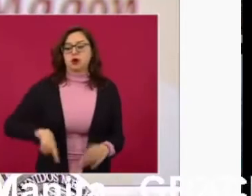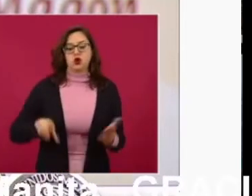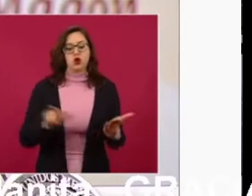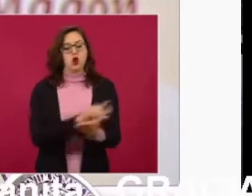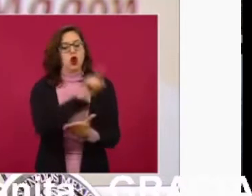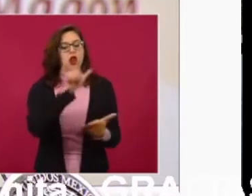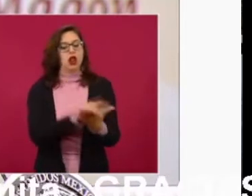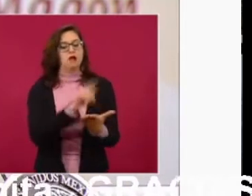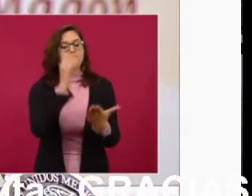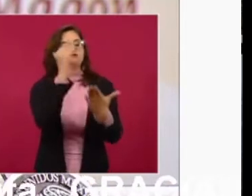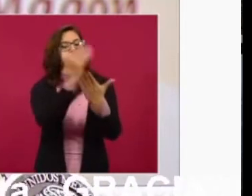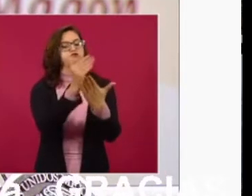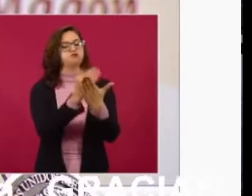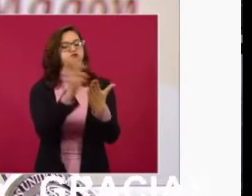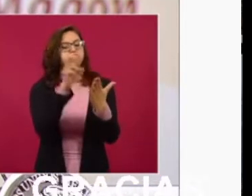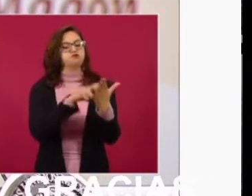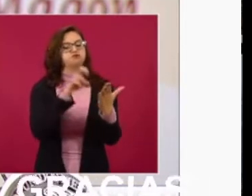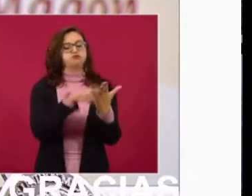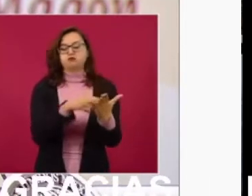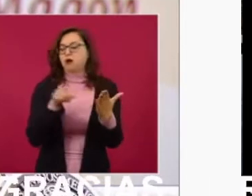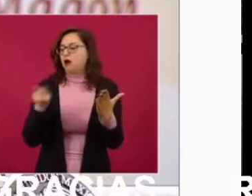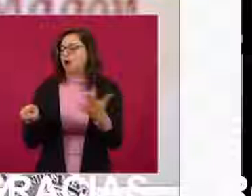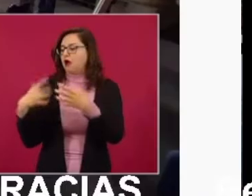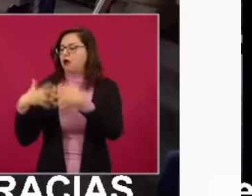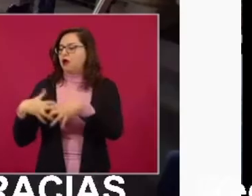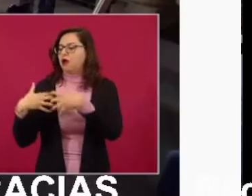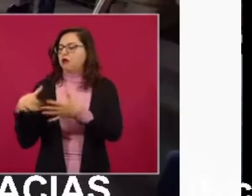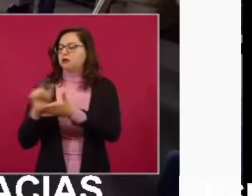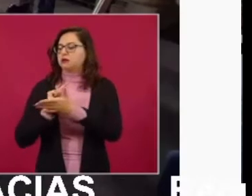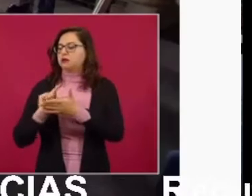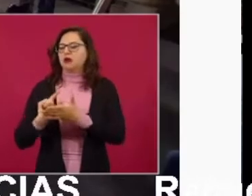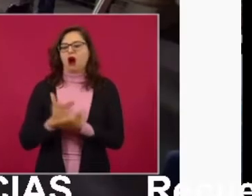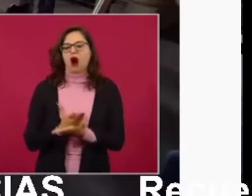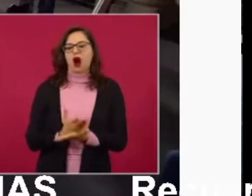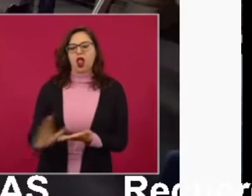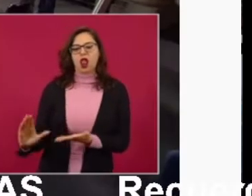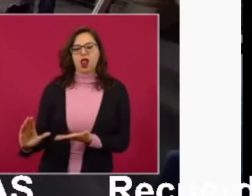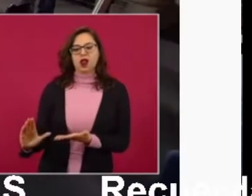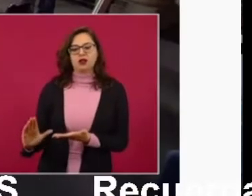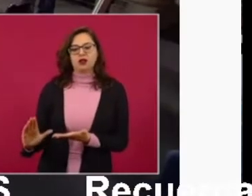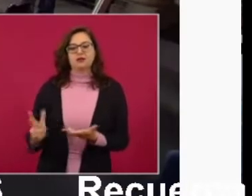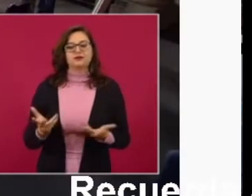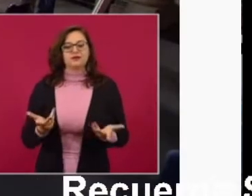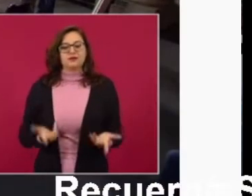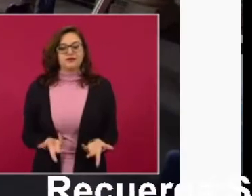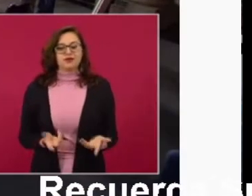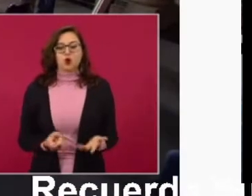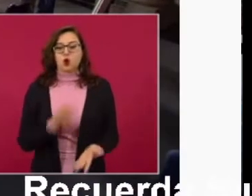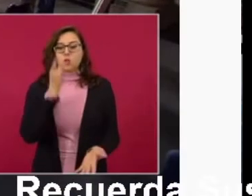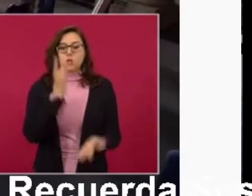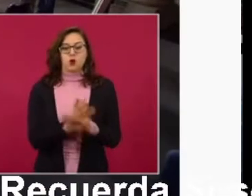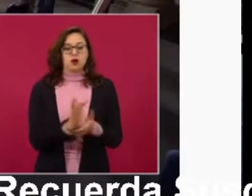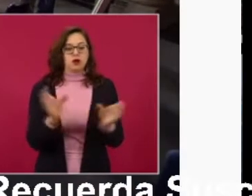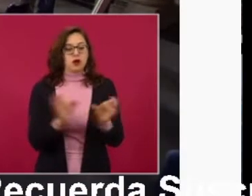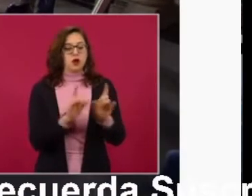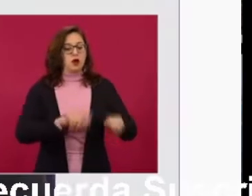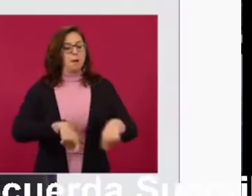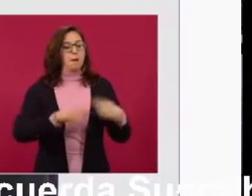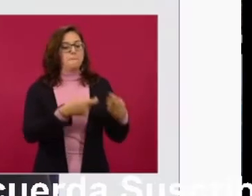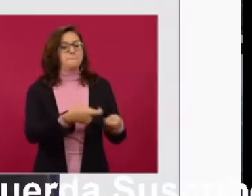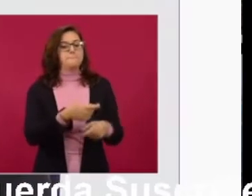todo momento impulsar apoyar con lo que le han denominado el certificado de energías limpias pero sólo a los